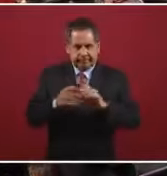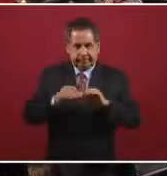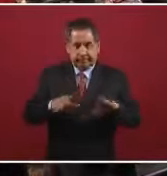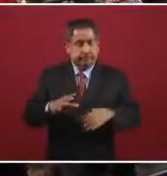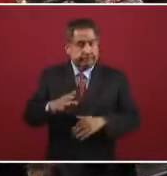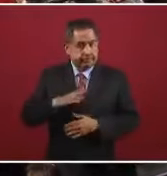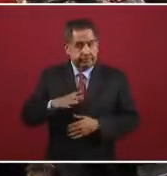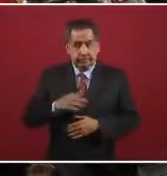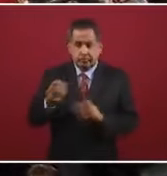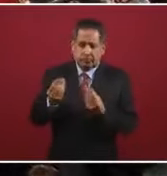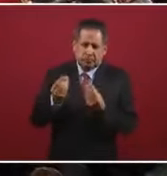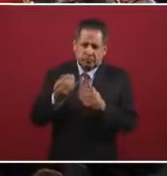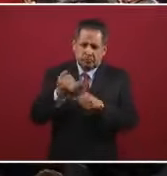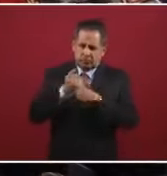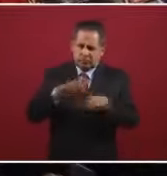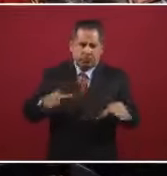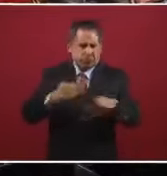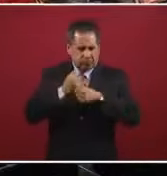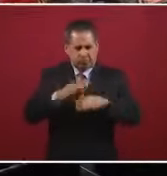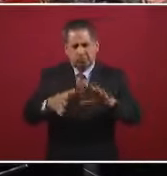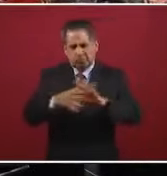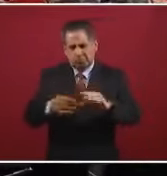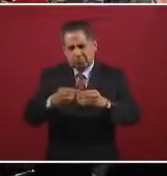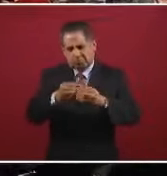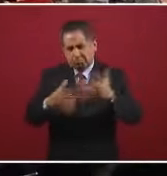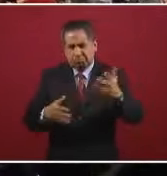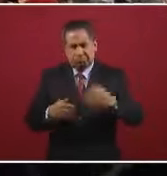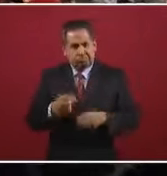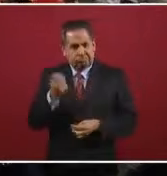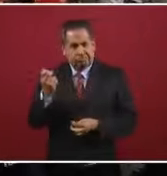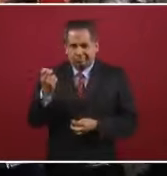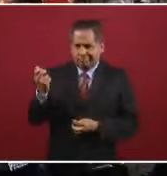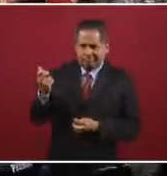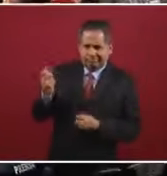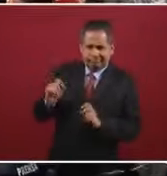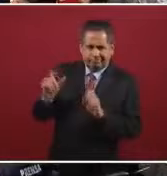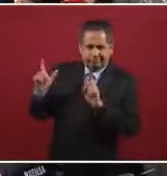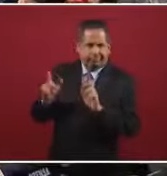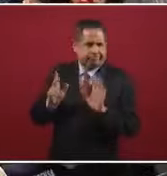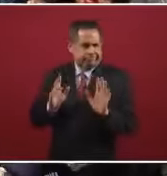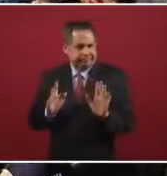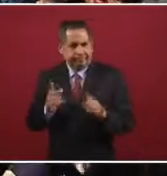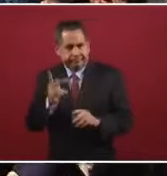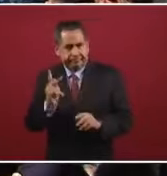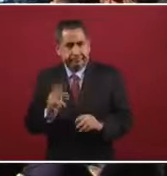Hay mucha información sobre esto, pero